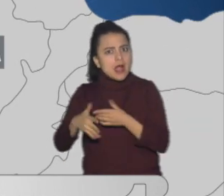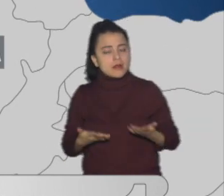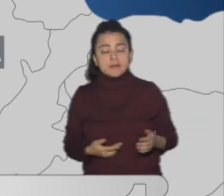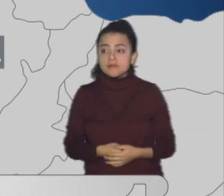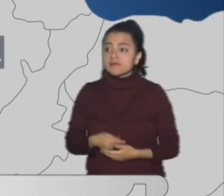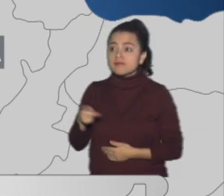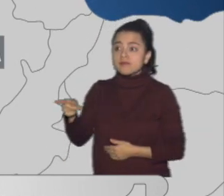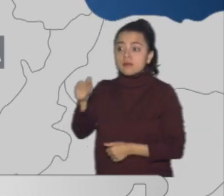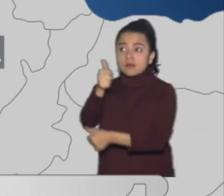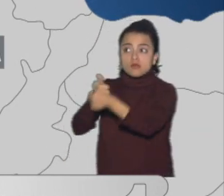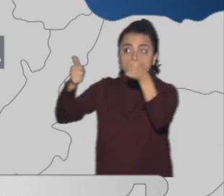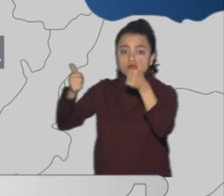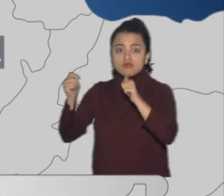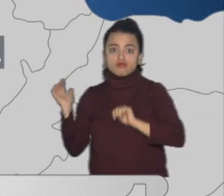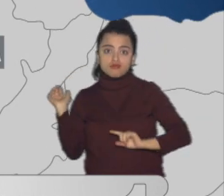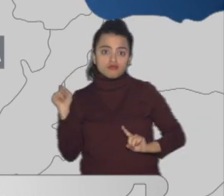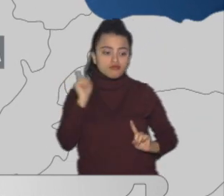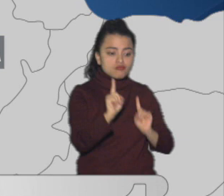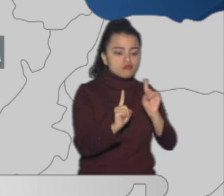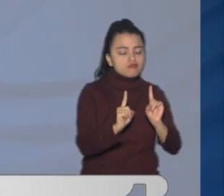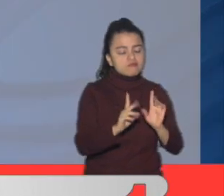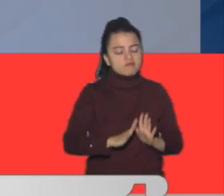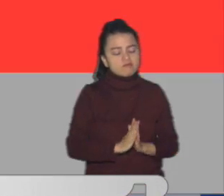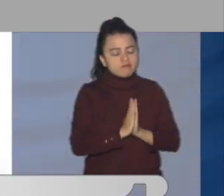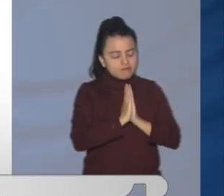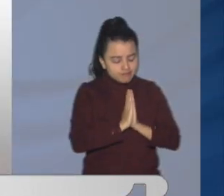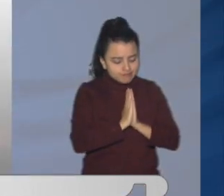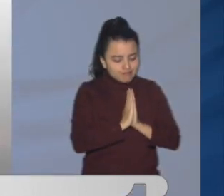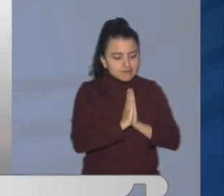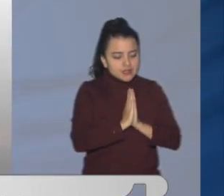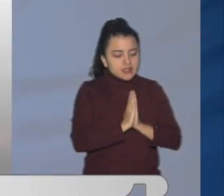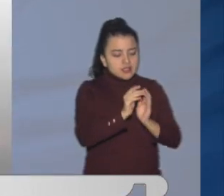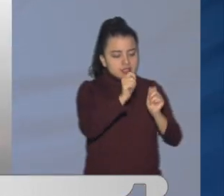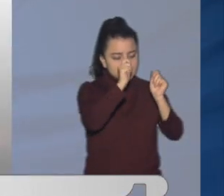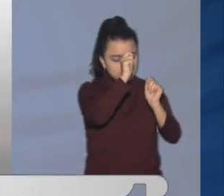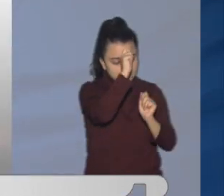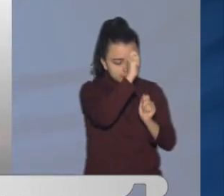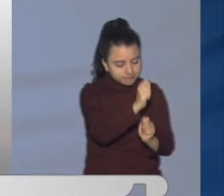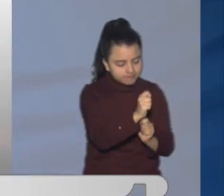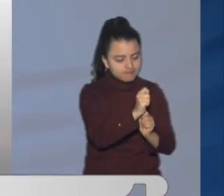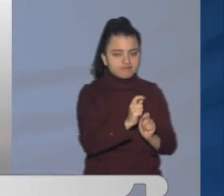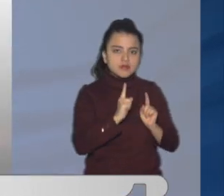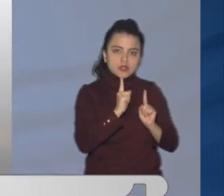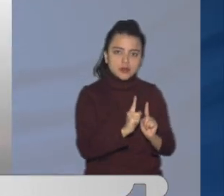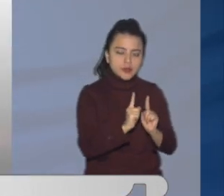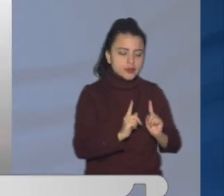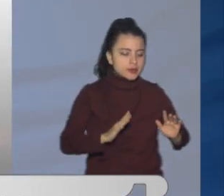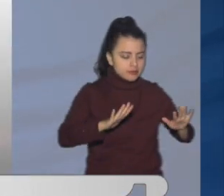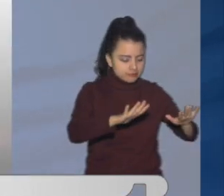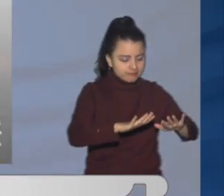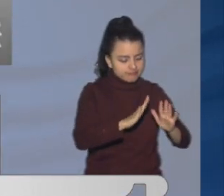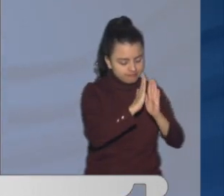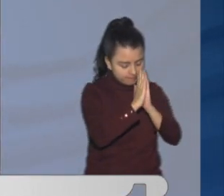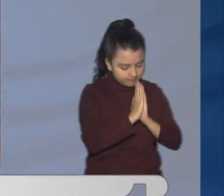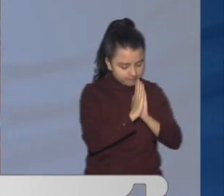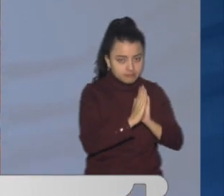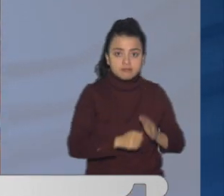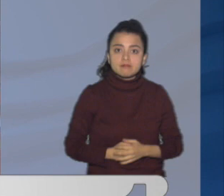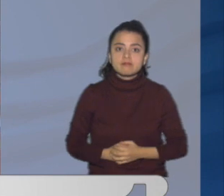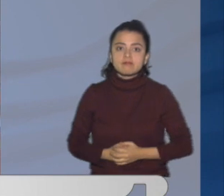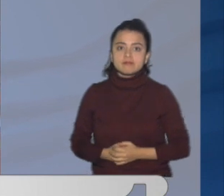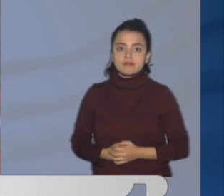Policía Nacional realizarán un homenaje para despedir a esta compañera. En minutos tendremos ampliación de esta noticia desde